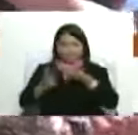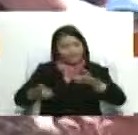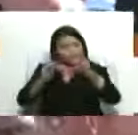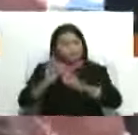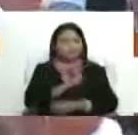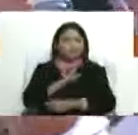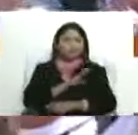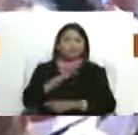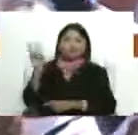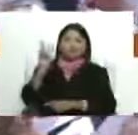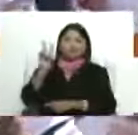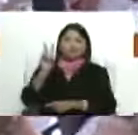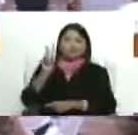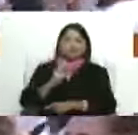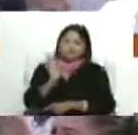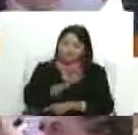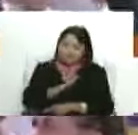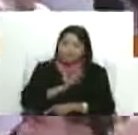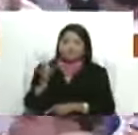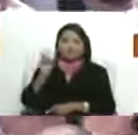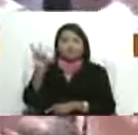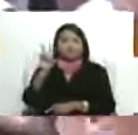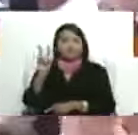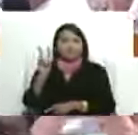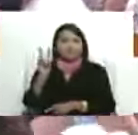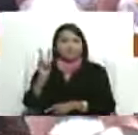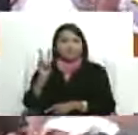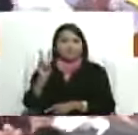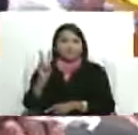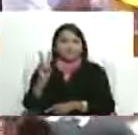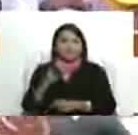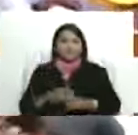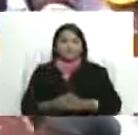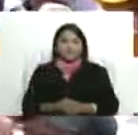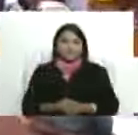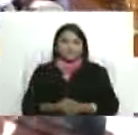Venezuela Qué es de Venezuela Qué es